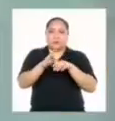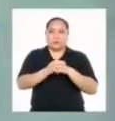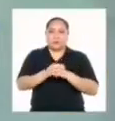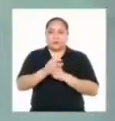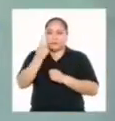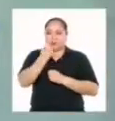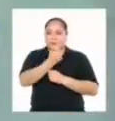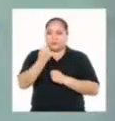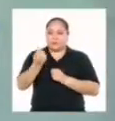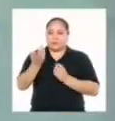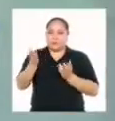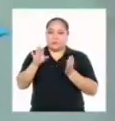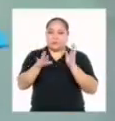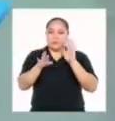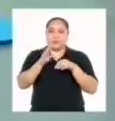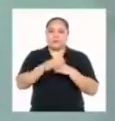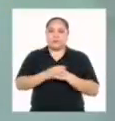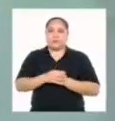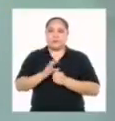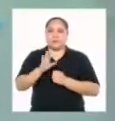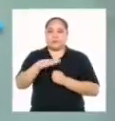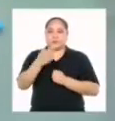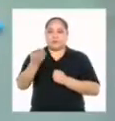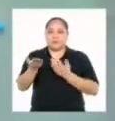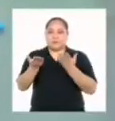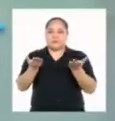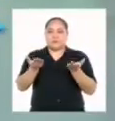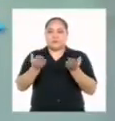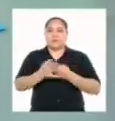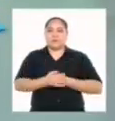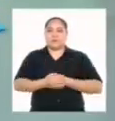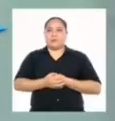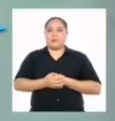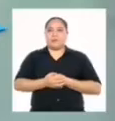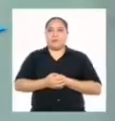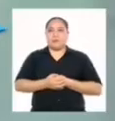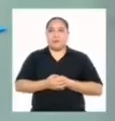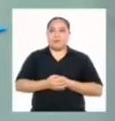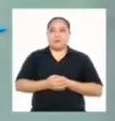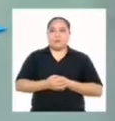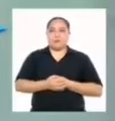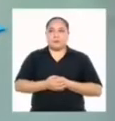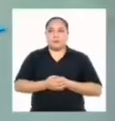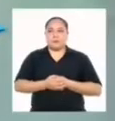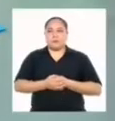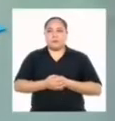mitad cada rectángulo y luego desdoblarlos.